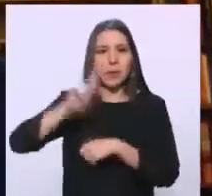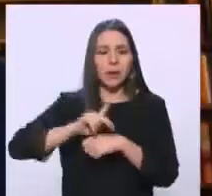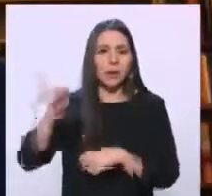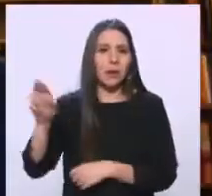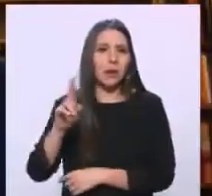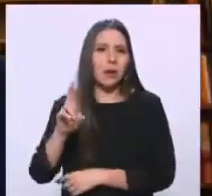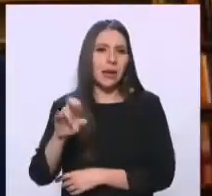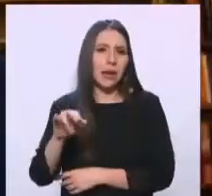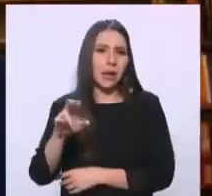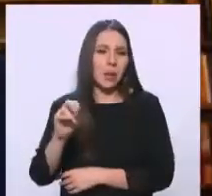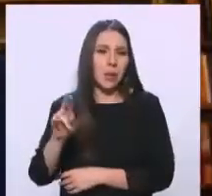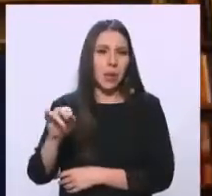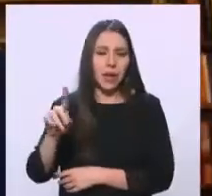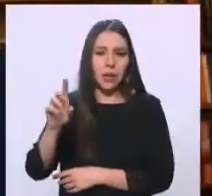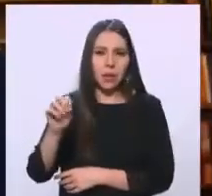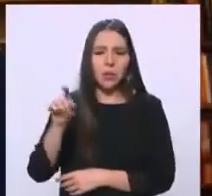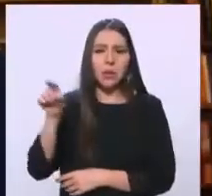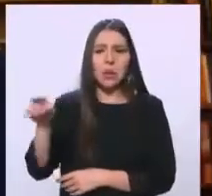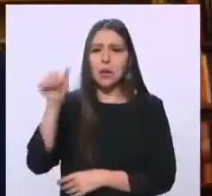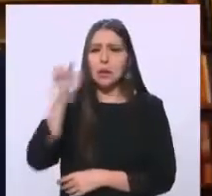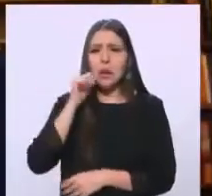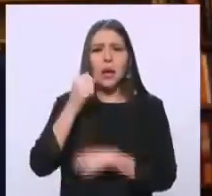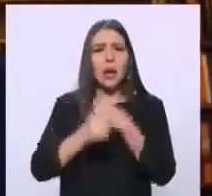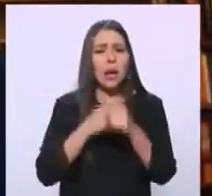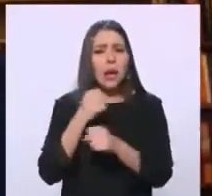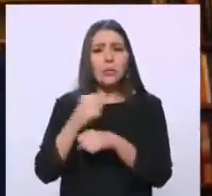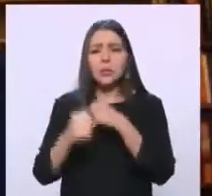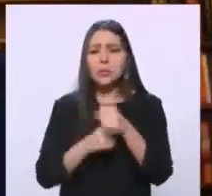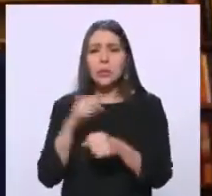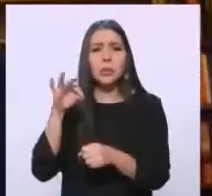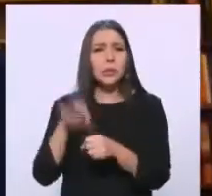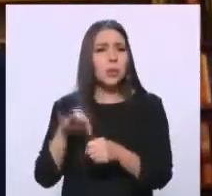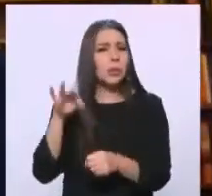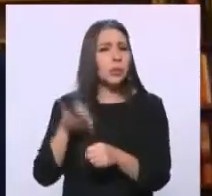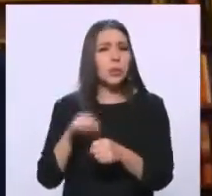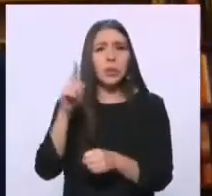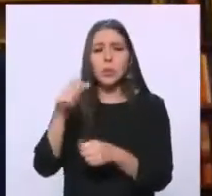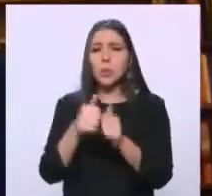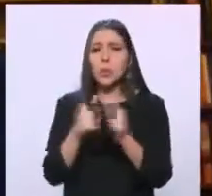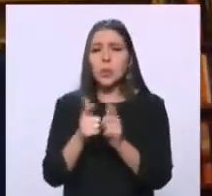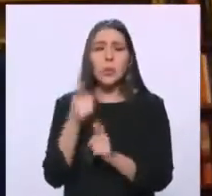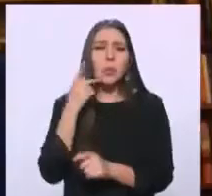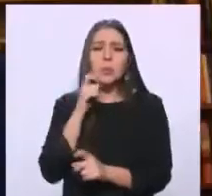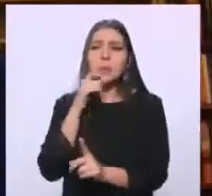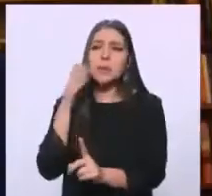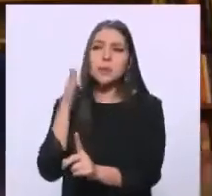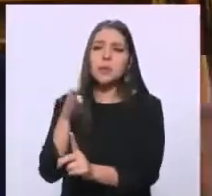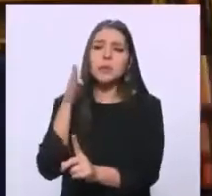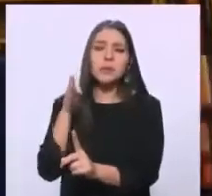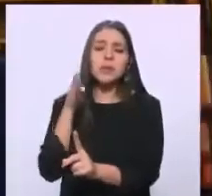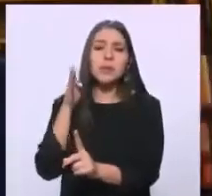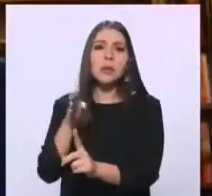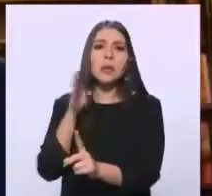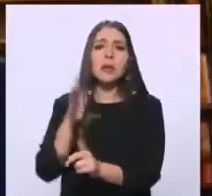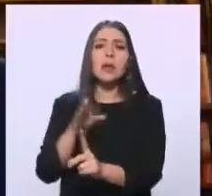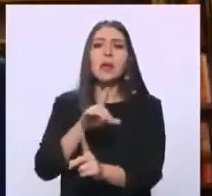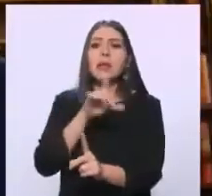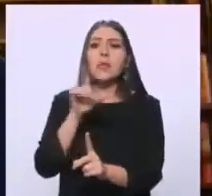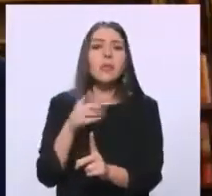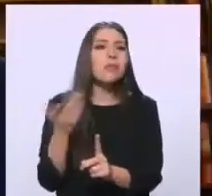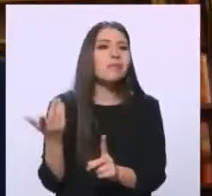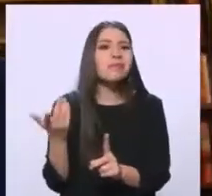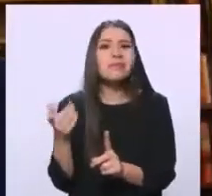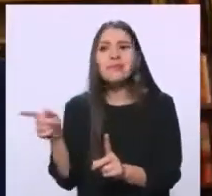Partido Conservador durante varios años, hasta que, desencantados por este proyecto, sin otra opción sobre la